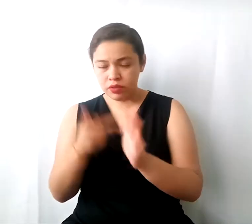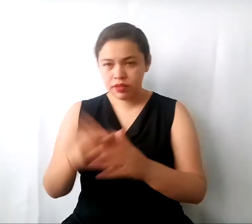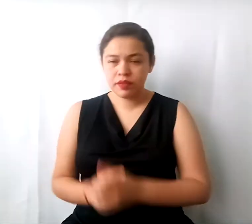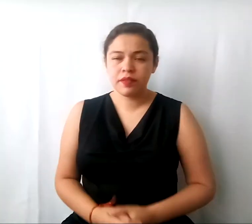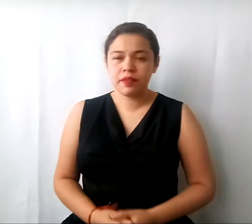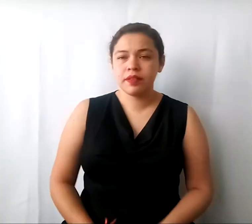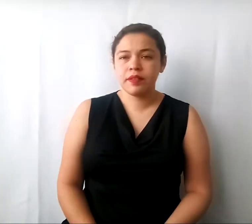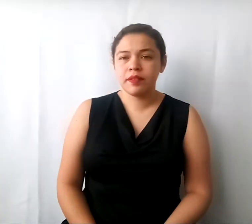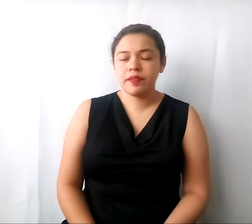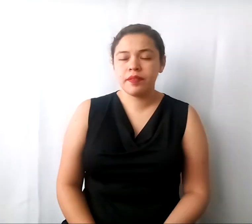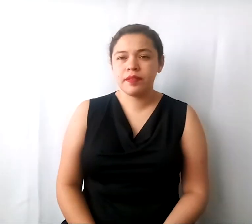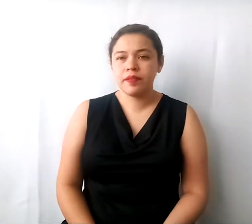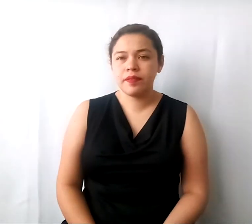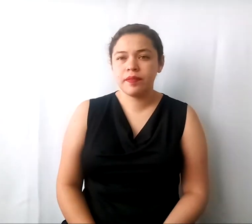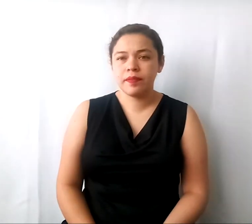Ok.